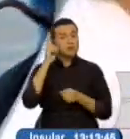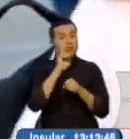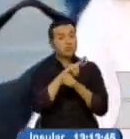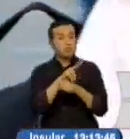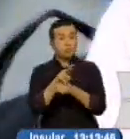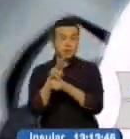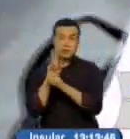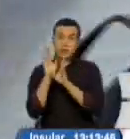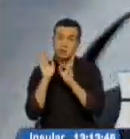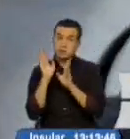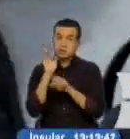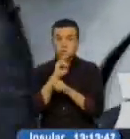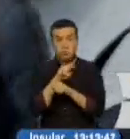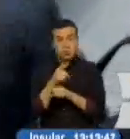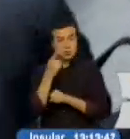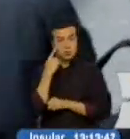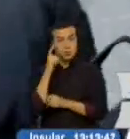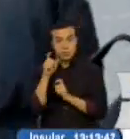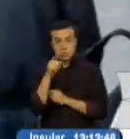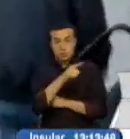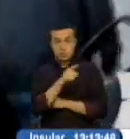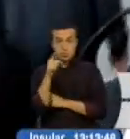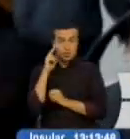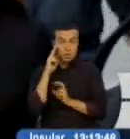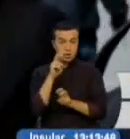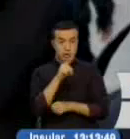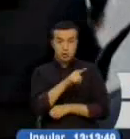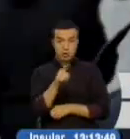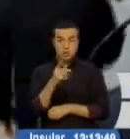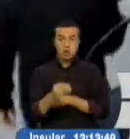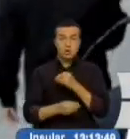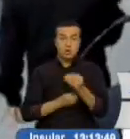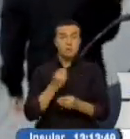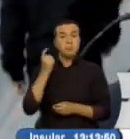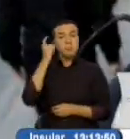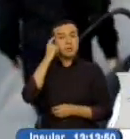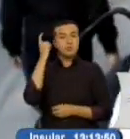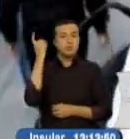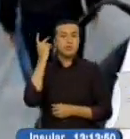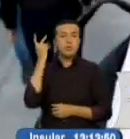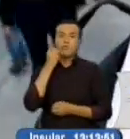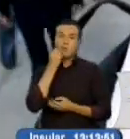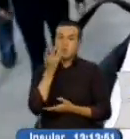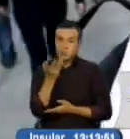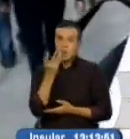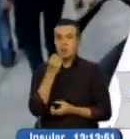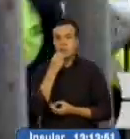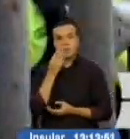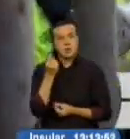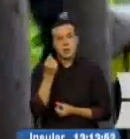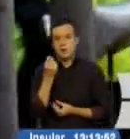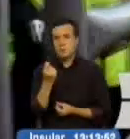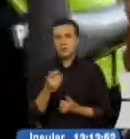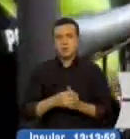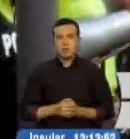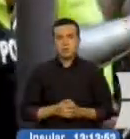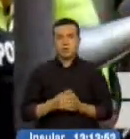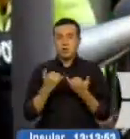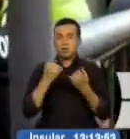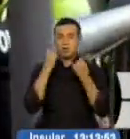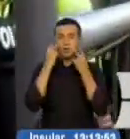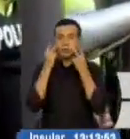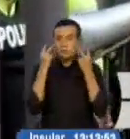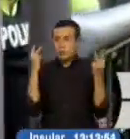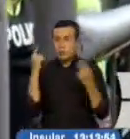superintendencia debió, si estos señores estaban en investigación, yo pienso que debieron haber informado a los ahorristas. Recién estoy viendo yo